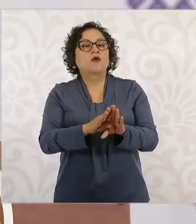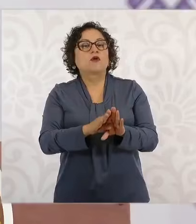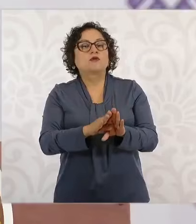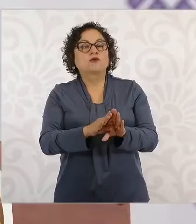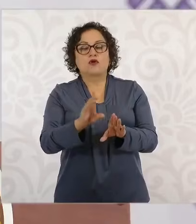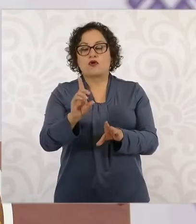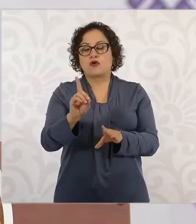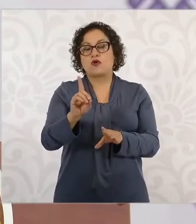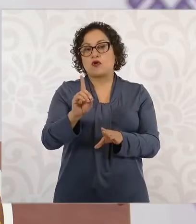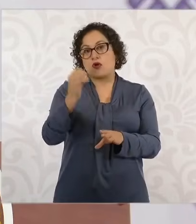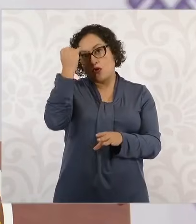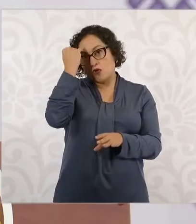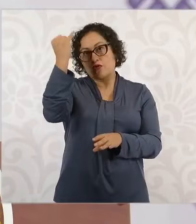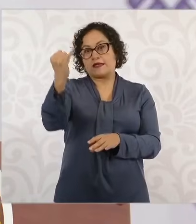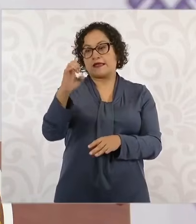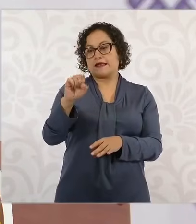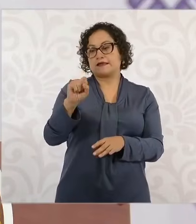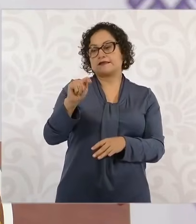la doctrina Estrada viene después.